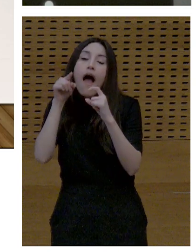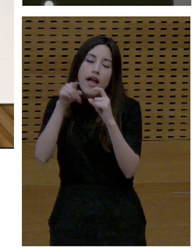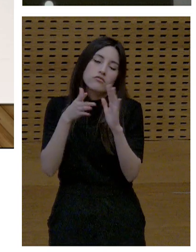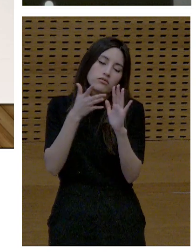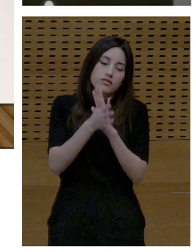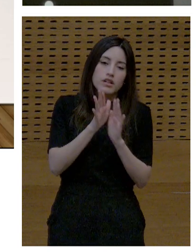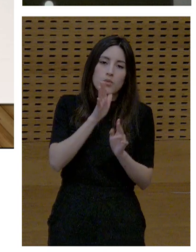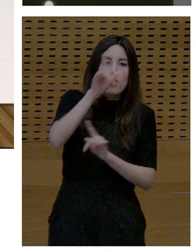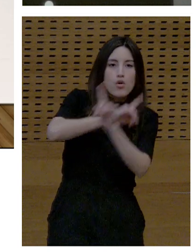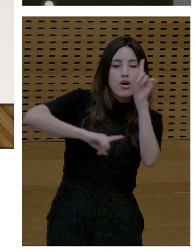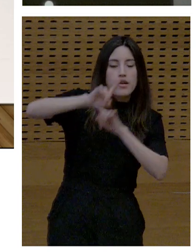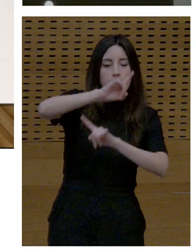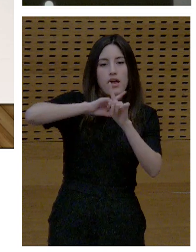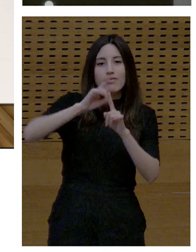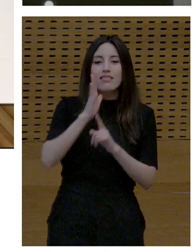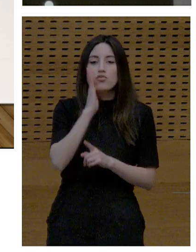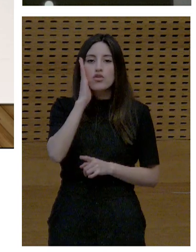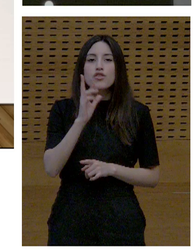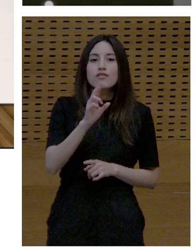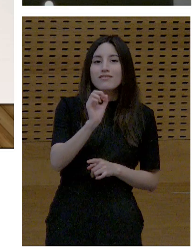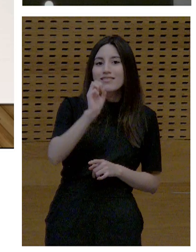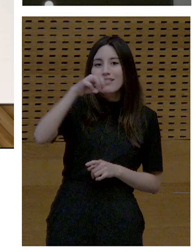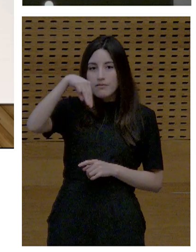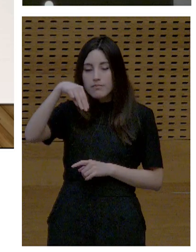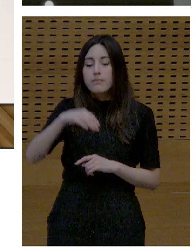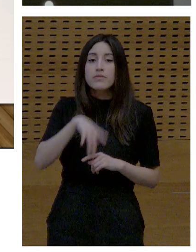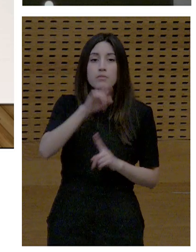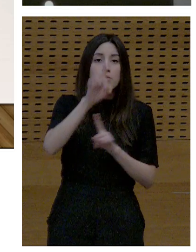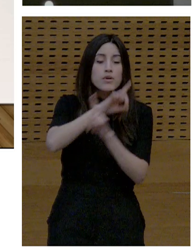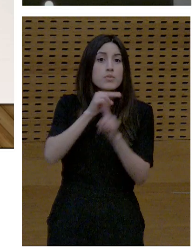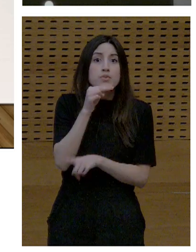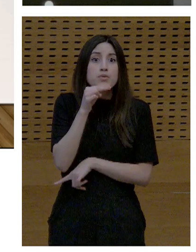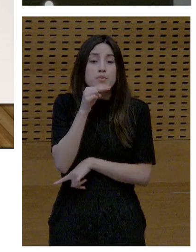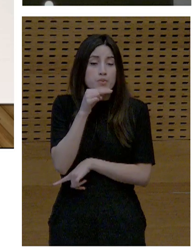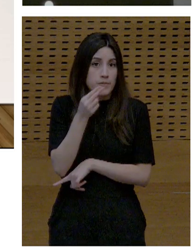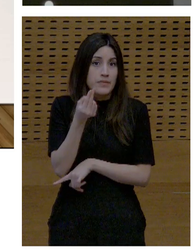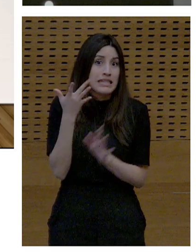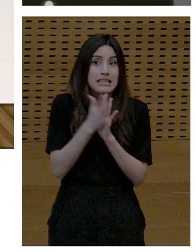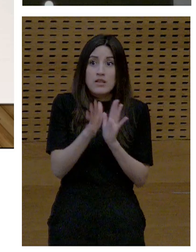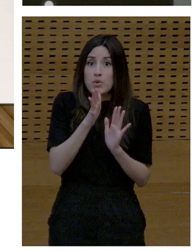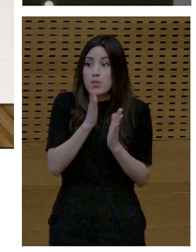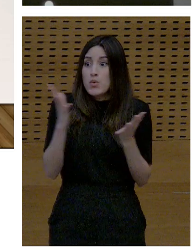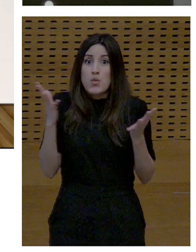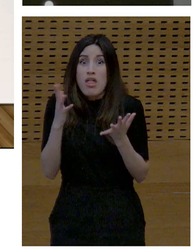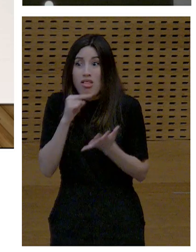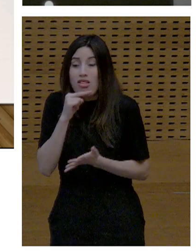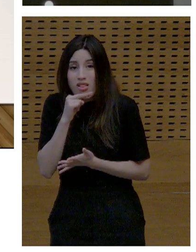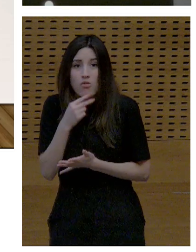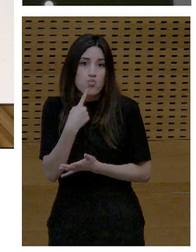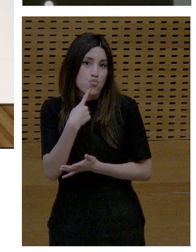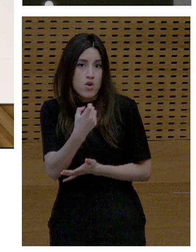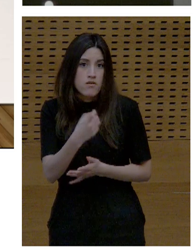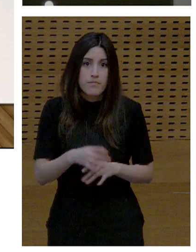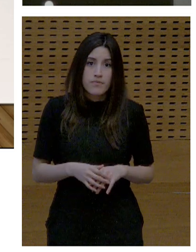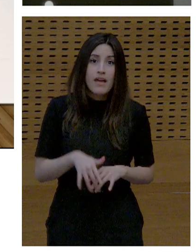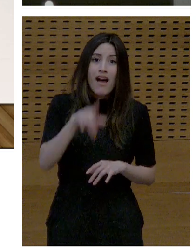sueño REM. Síntomas urinarios, como puede ser una urgencia para orinar, síntomas de